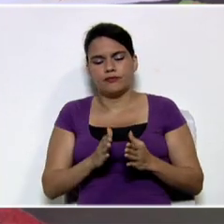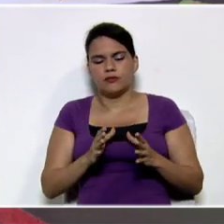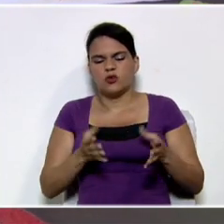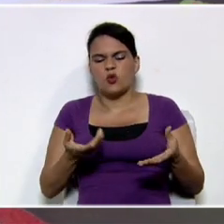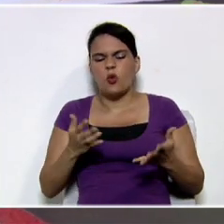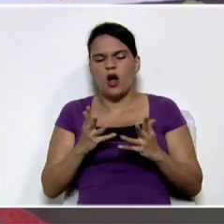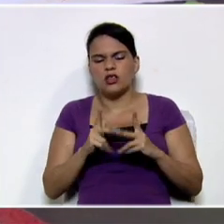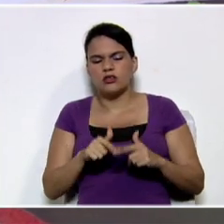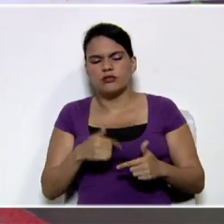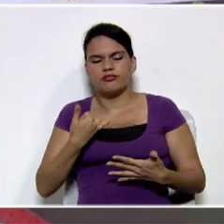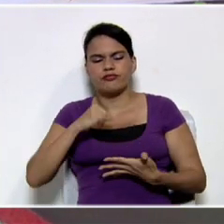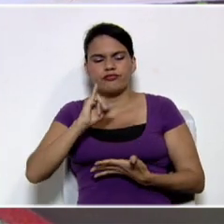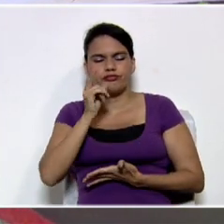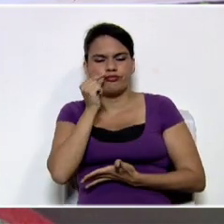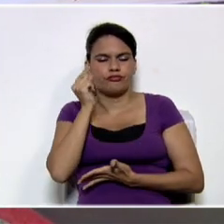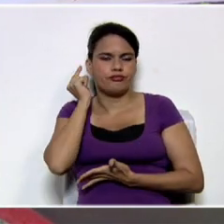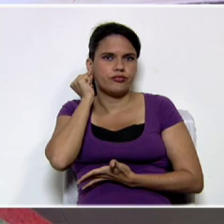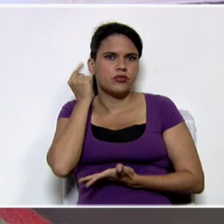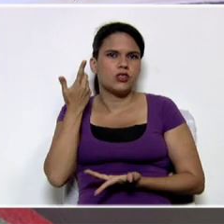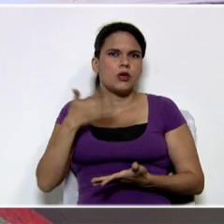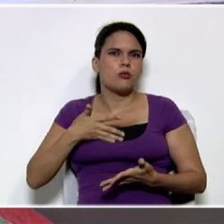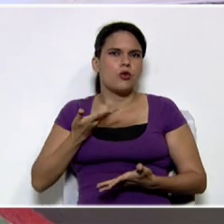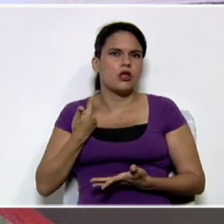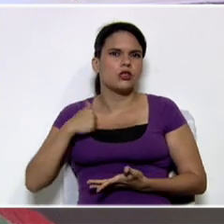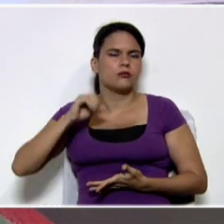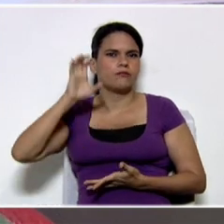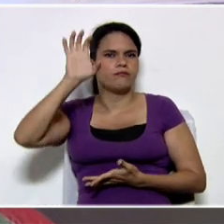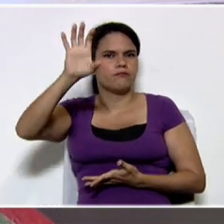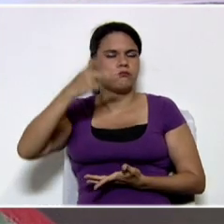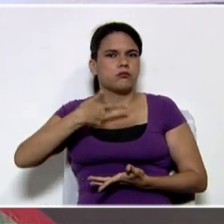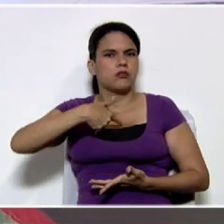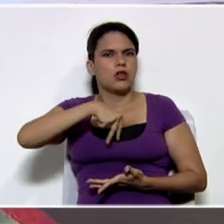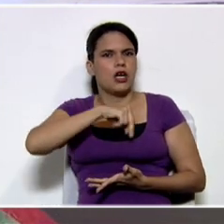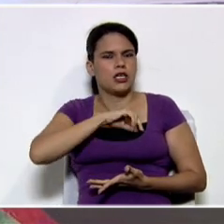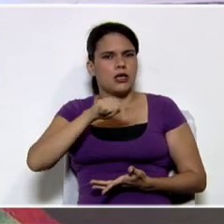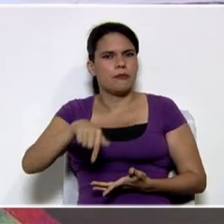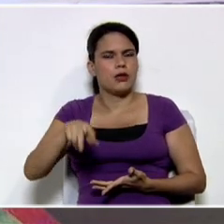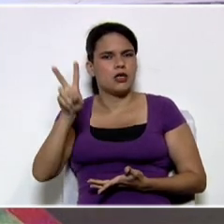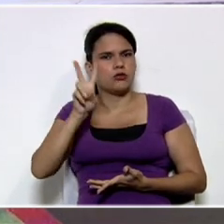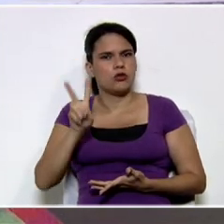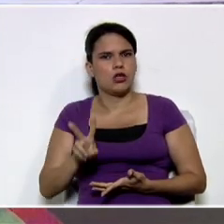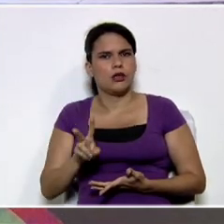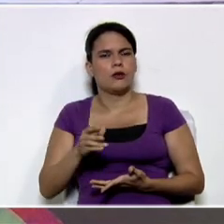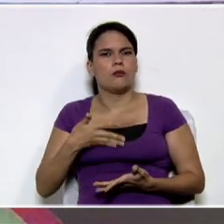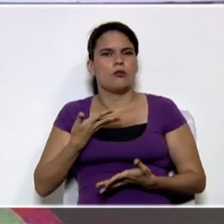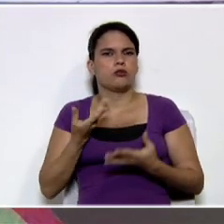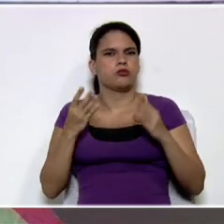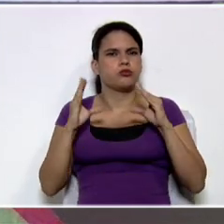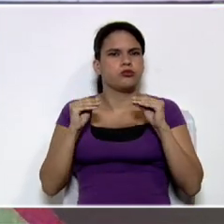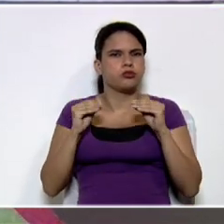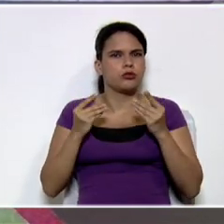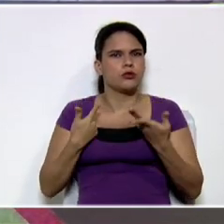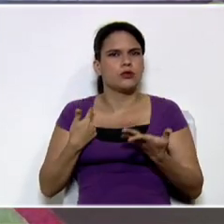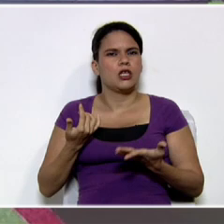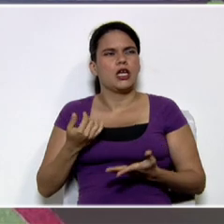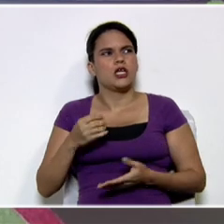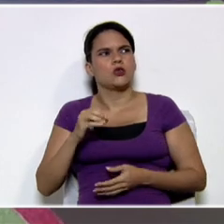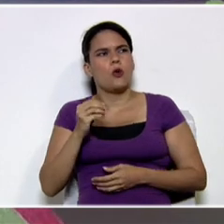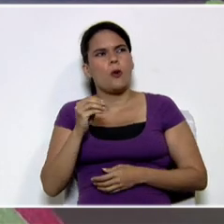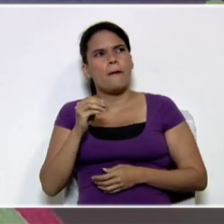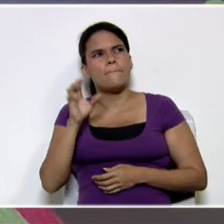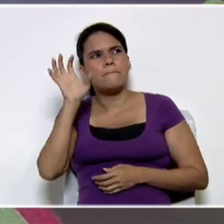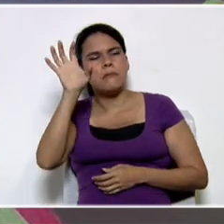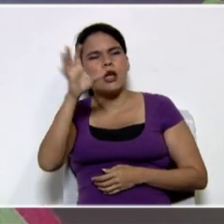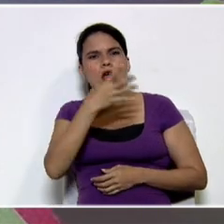mujeres que pueda tener un país determinado. En nuestro caso, en Venezuela, podemos hablar de que es un país